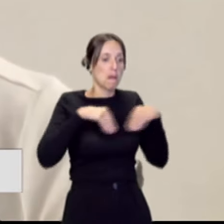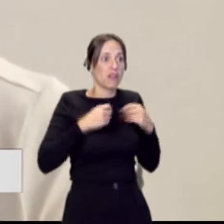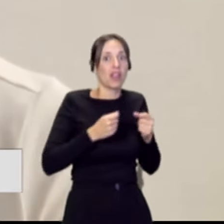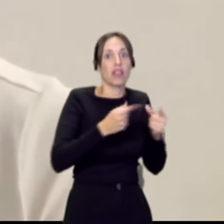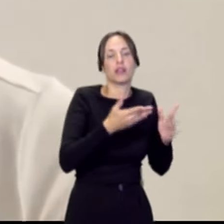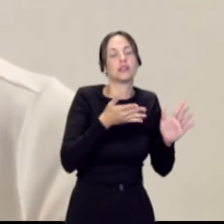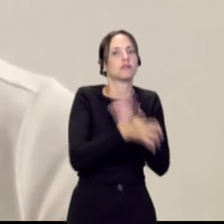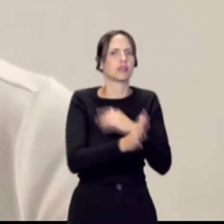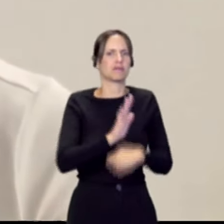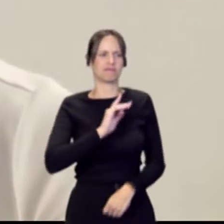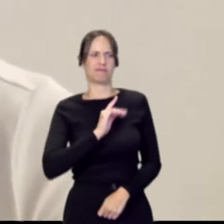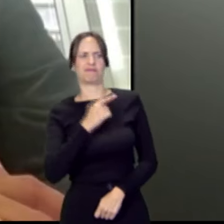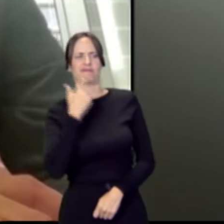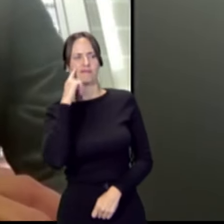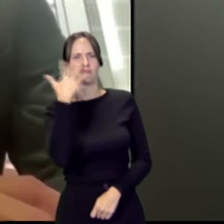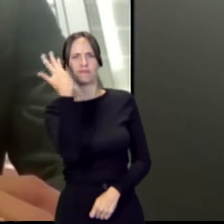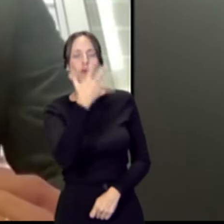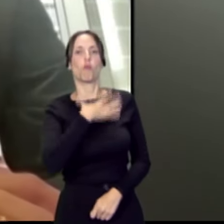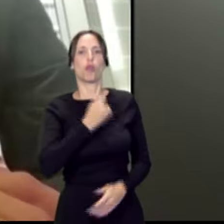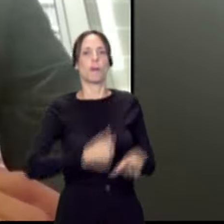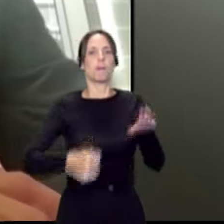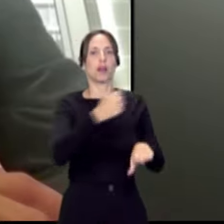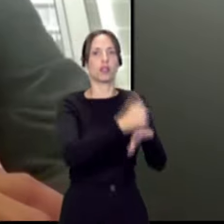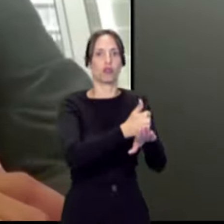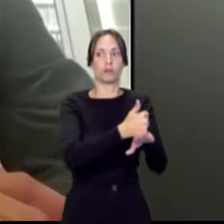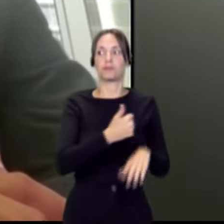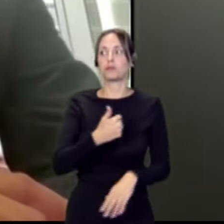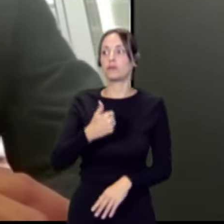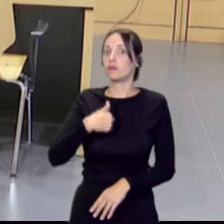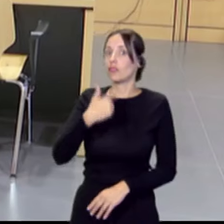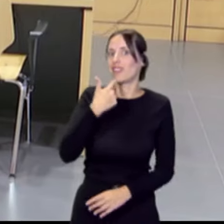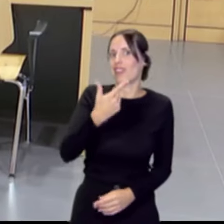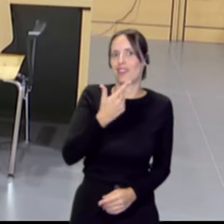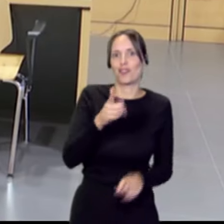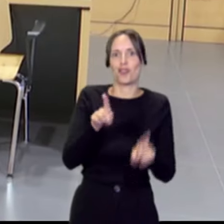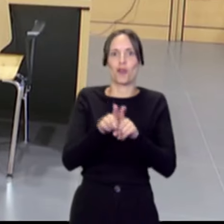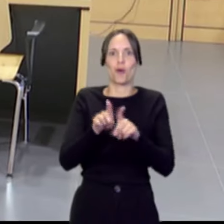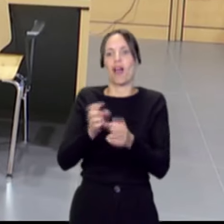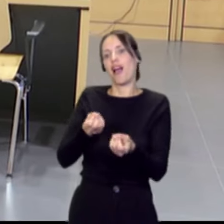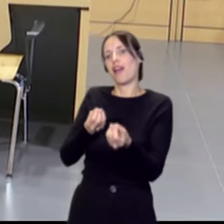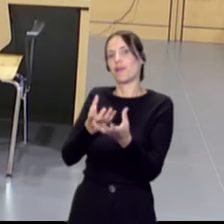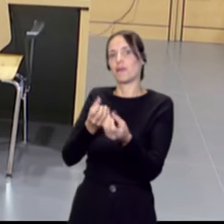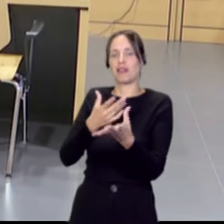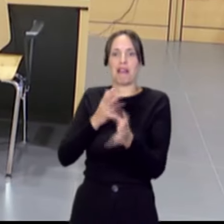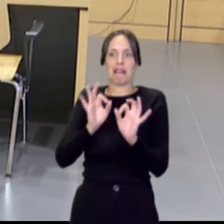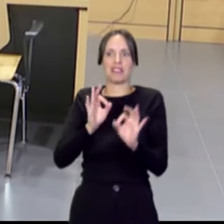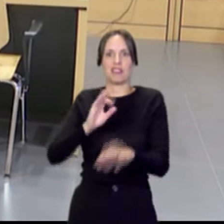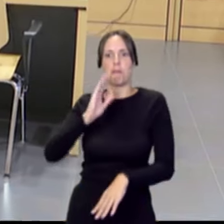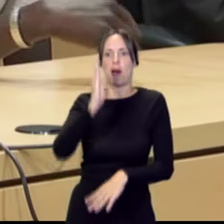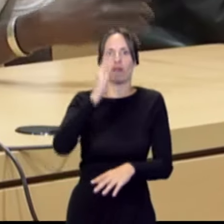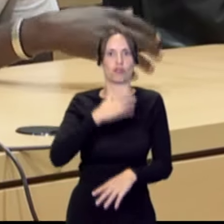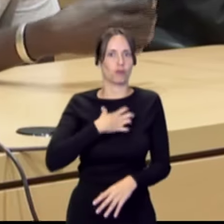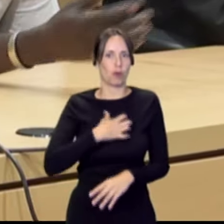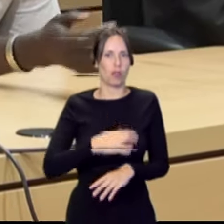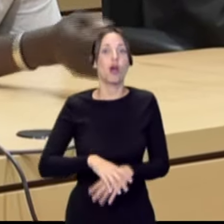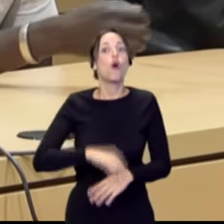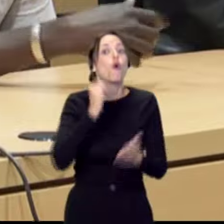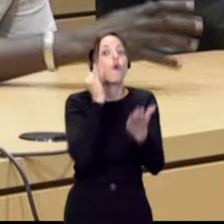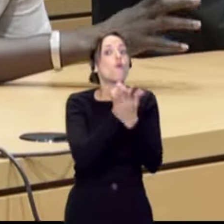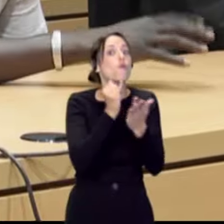de presunto patrón. Yo le digo a usted que con esa simplicidad que le he puesto no vale para condenar. Se necesita una prueba de cargos